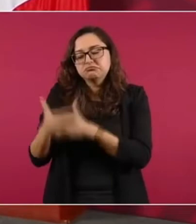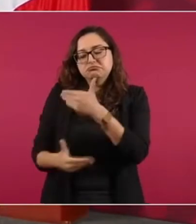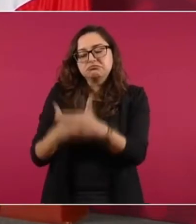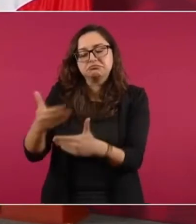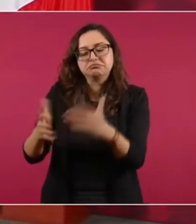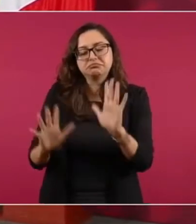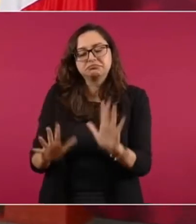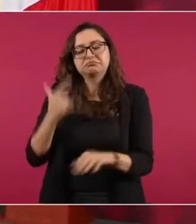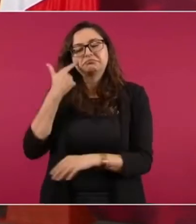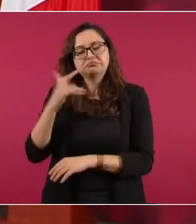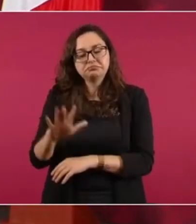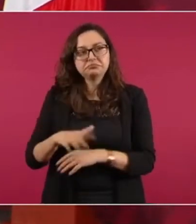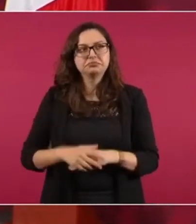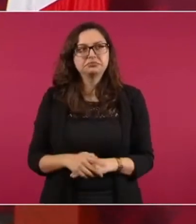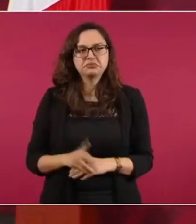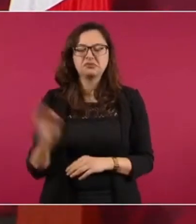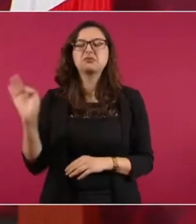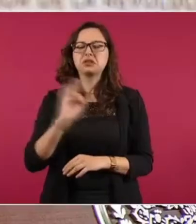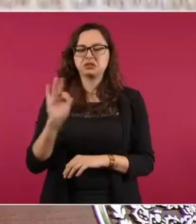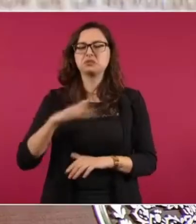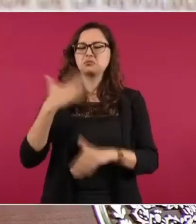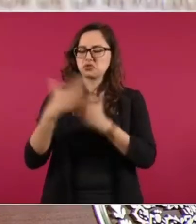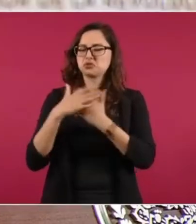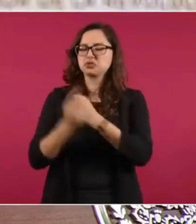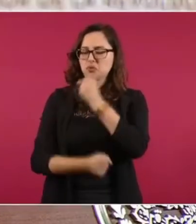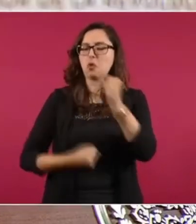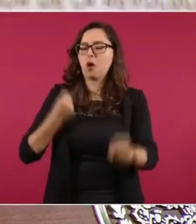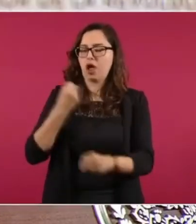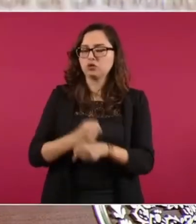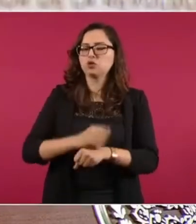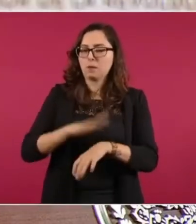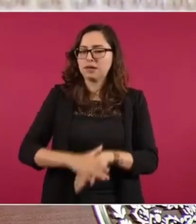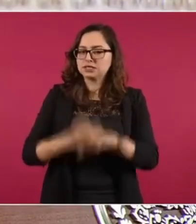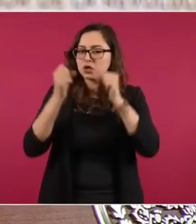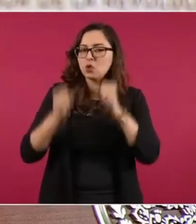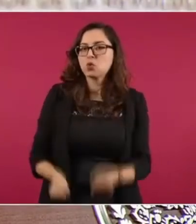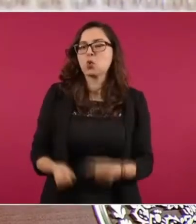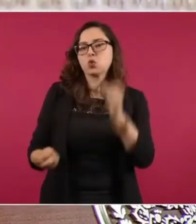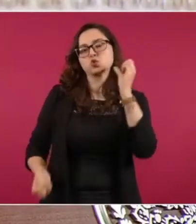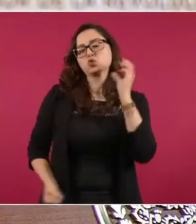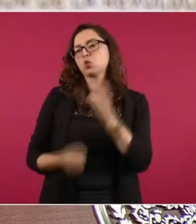es muy probable que para el año próximo ya esté esta nueva